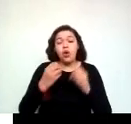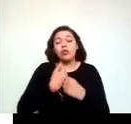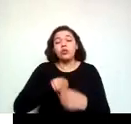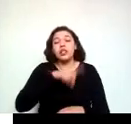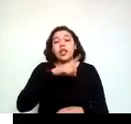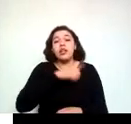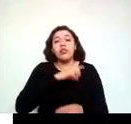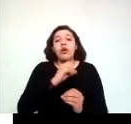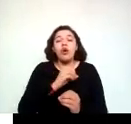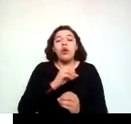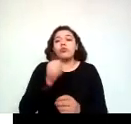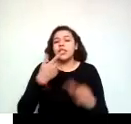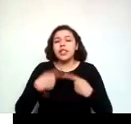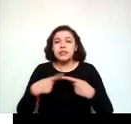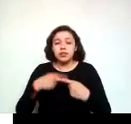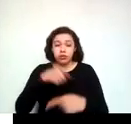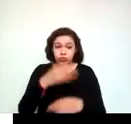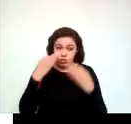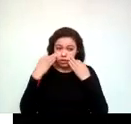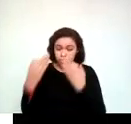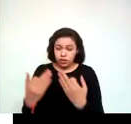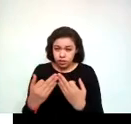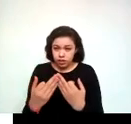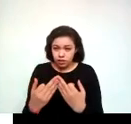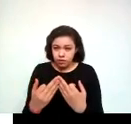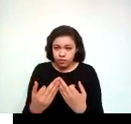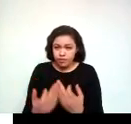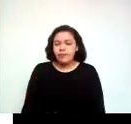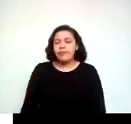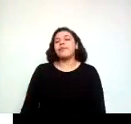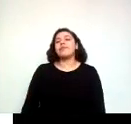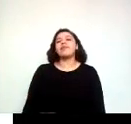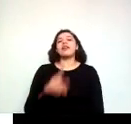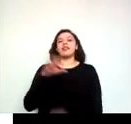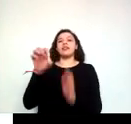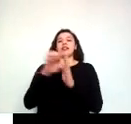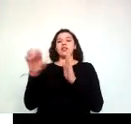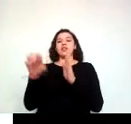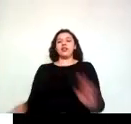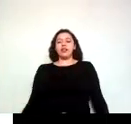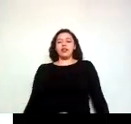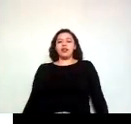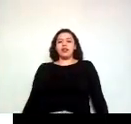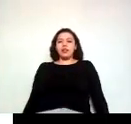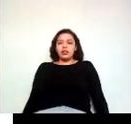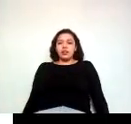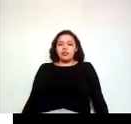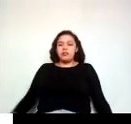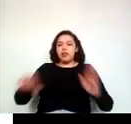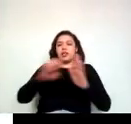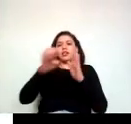las otras personas? Estos son el tipo de preguntas que nos hace, ¿no?